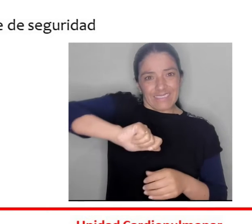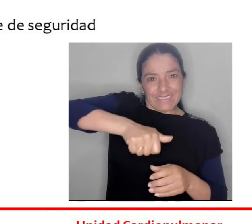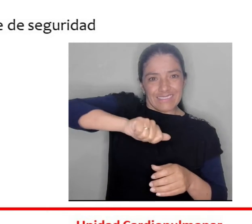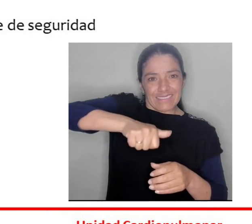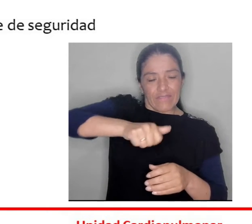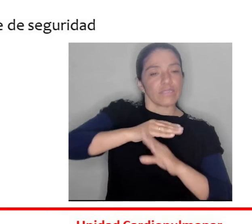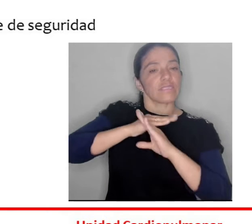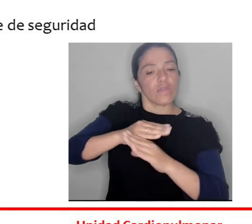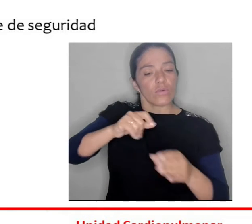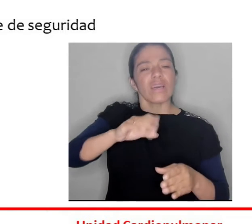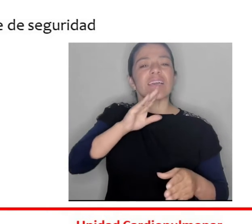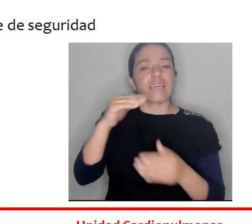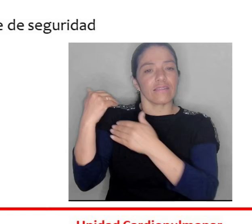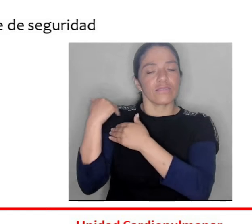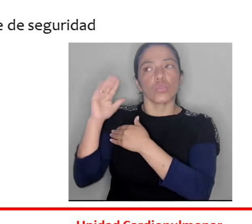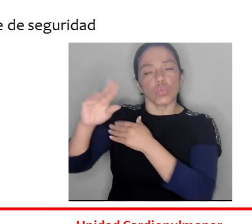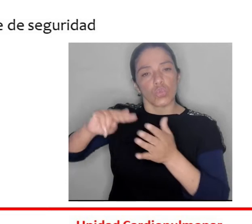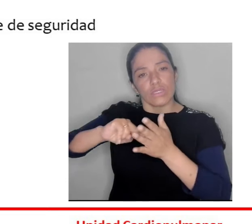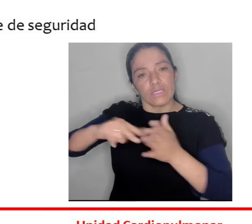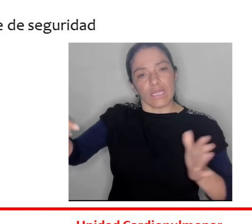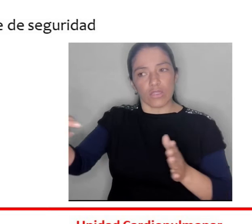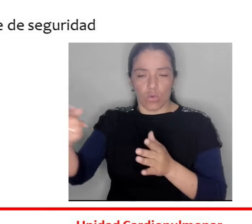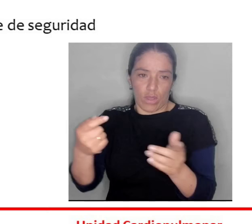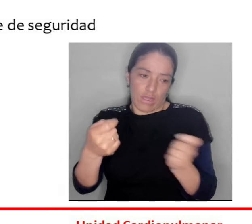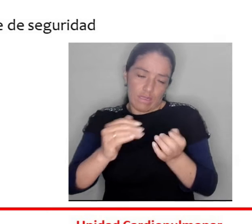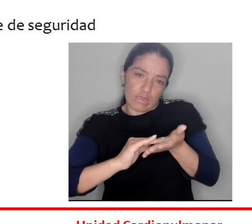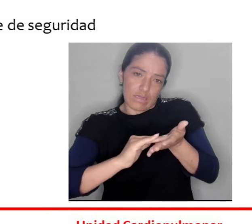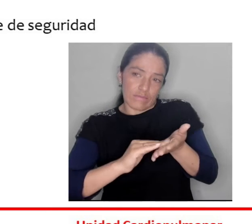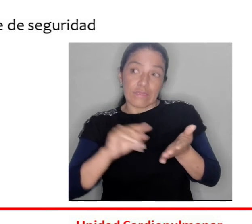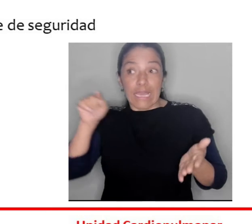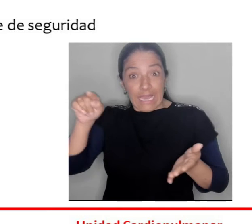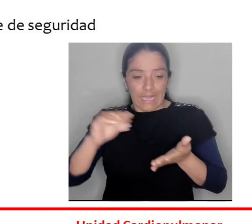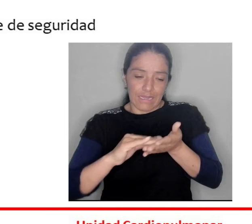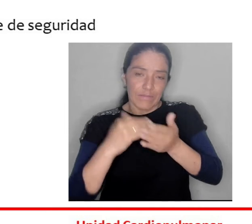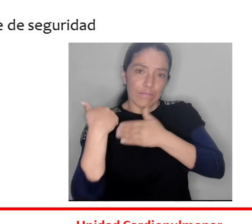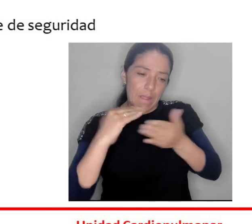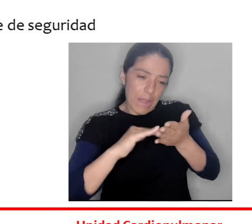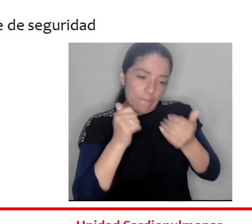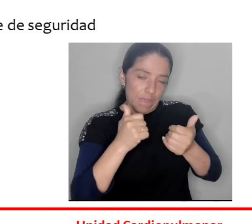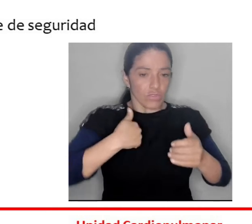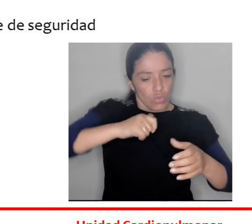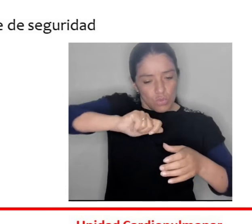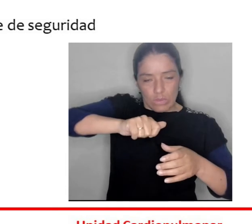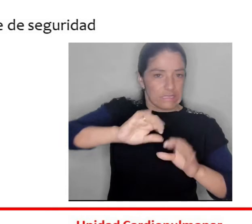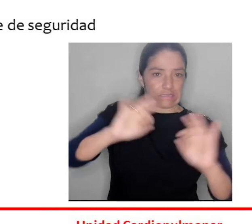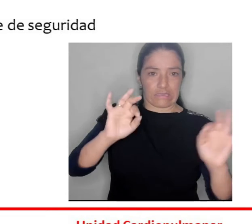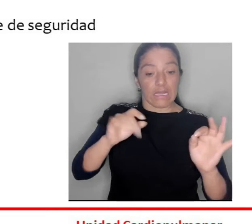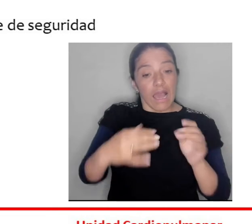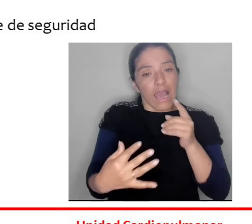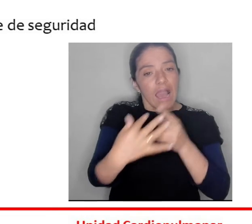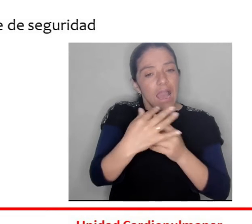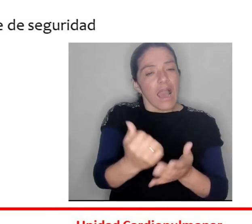Este accesorio solo se debe manipular por personal técnico, ya que esta es la que mantiene el regulador de oxígeno medicinal en su